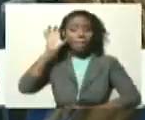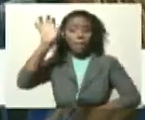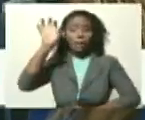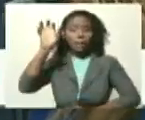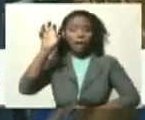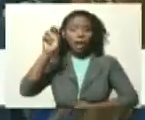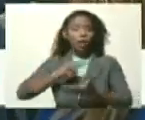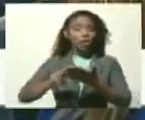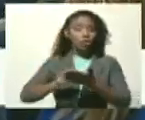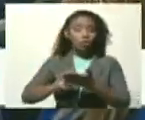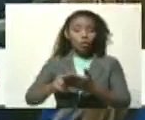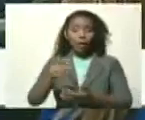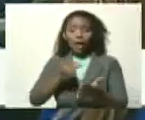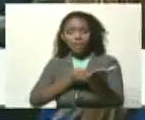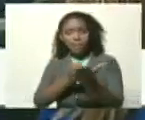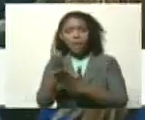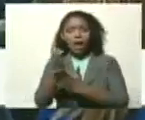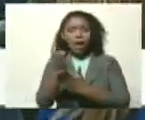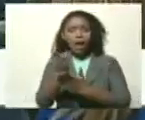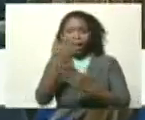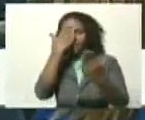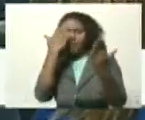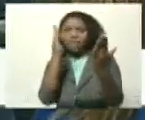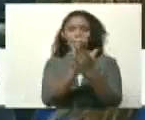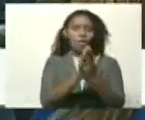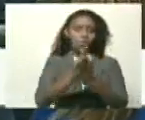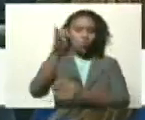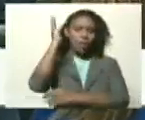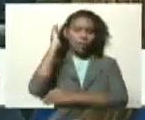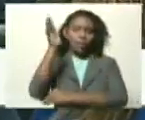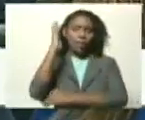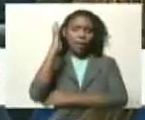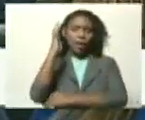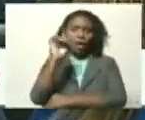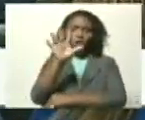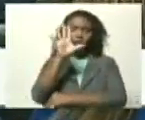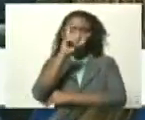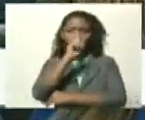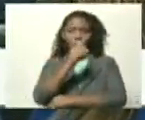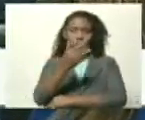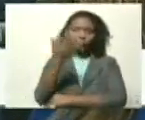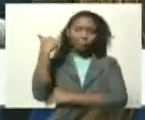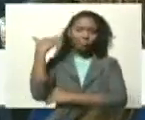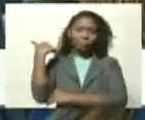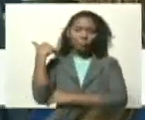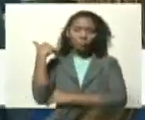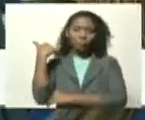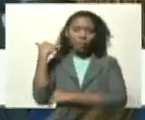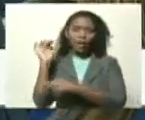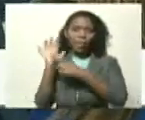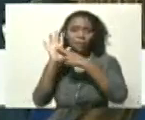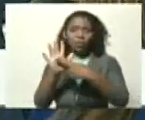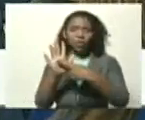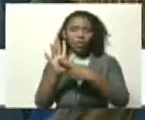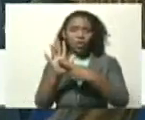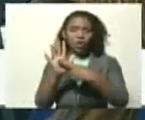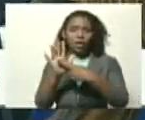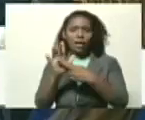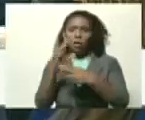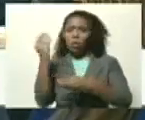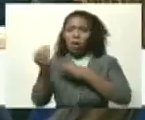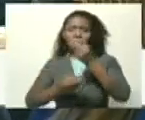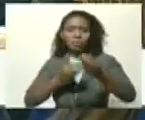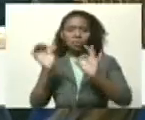recuperación de la lealtad, enfrentando una Asamblea que en los 5 años anteriores representó la injerencia,